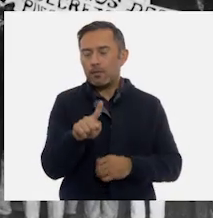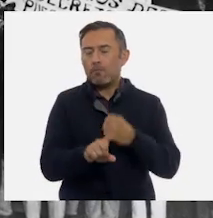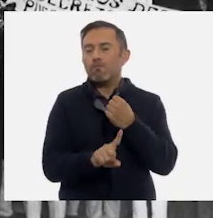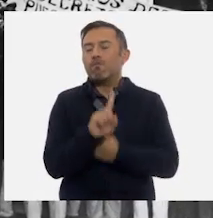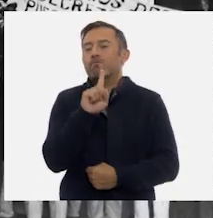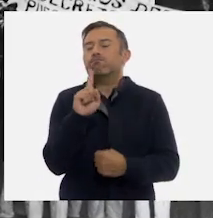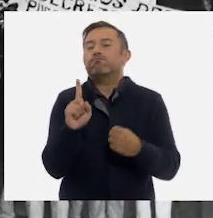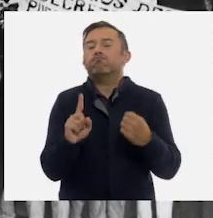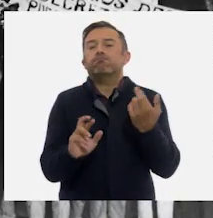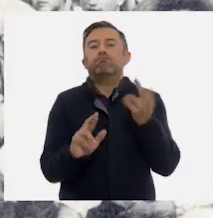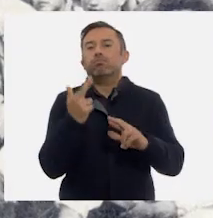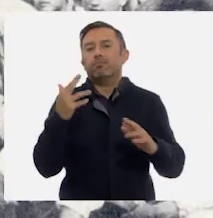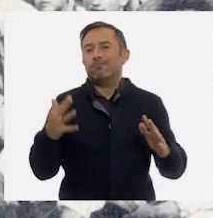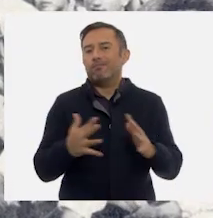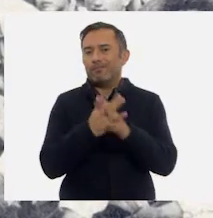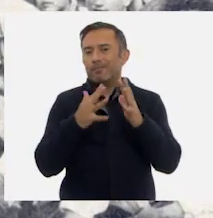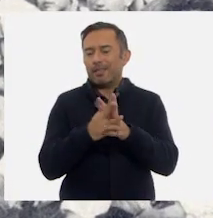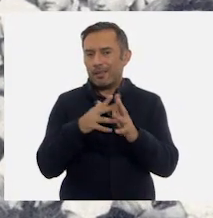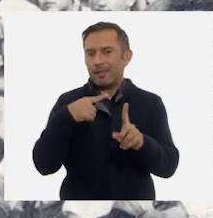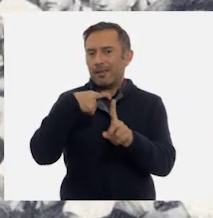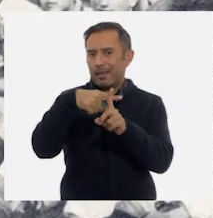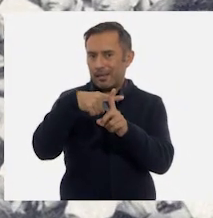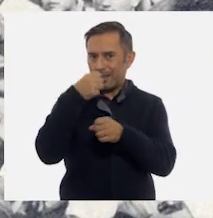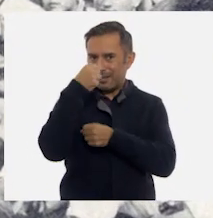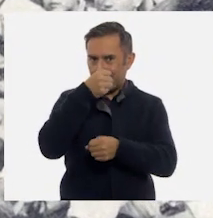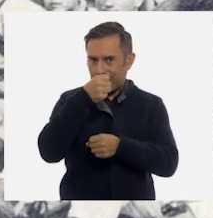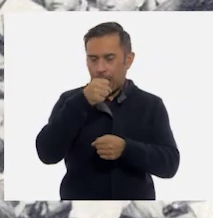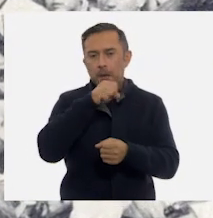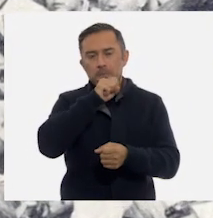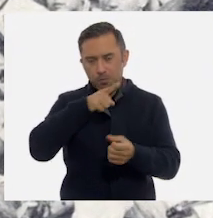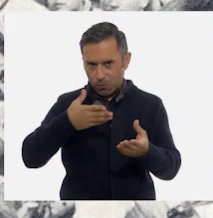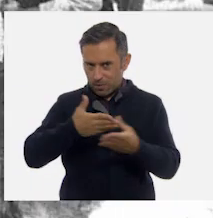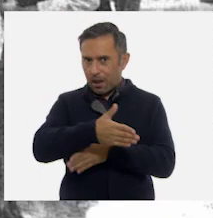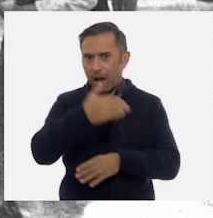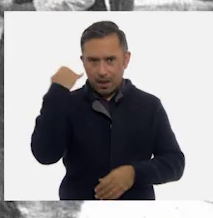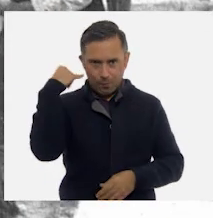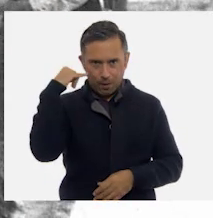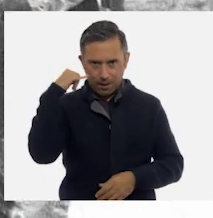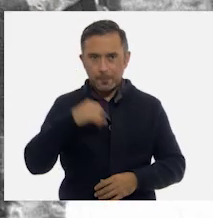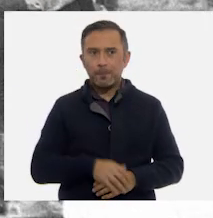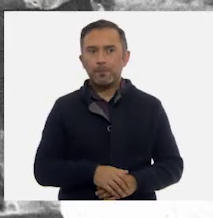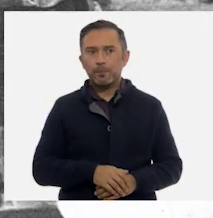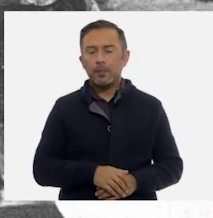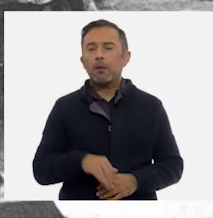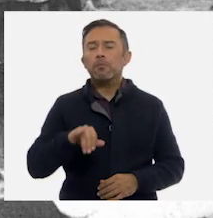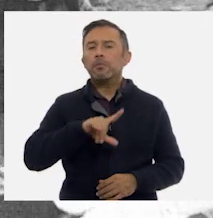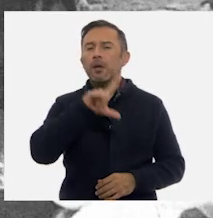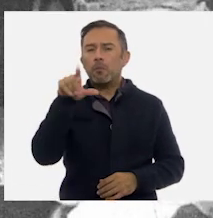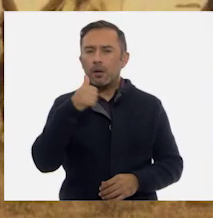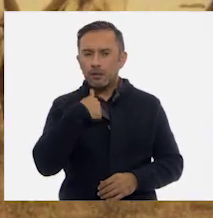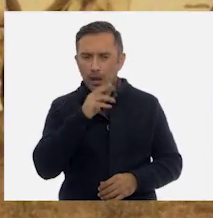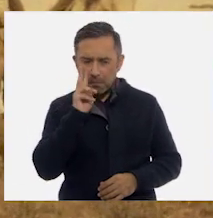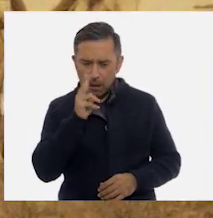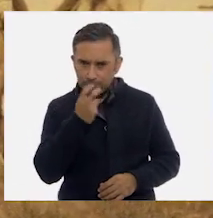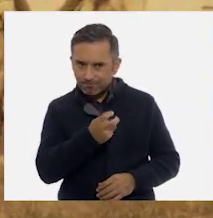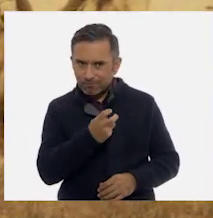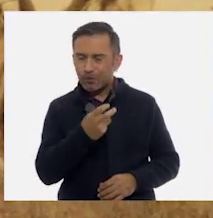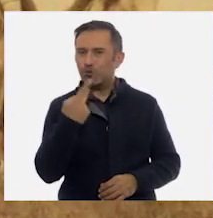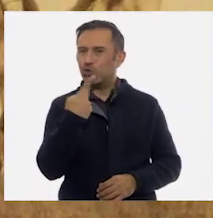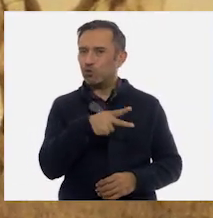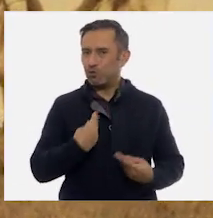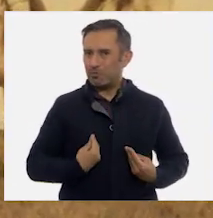las puertas de Iguala. Y después vamos a ver las consecuencias que tiene esta vivencia muy importante en su